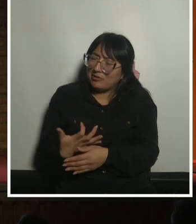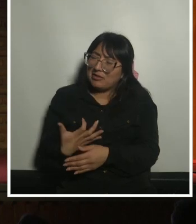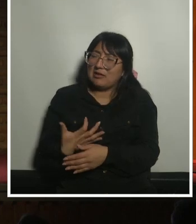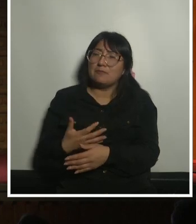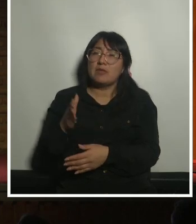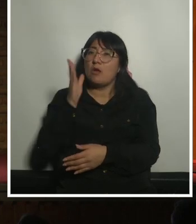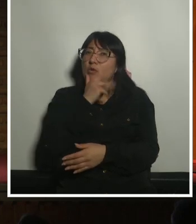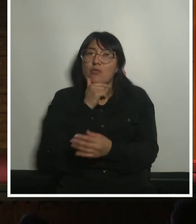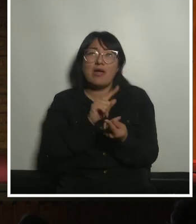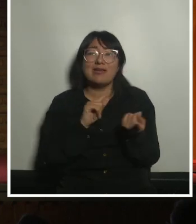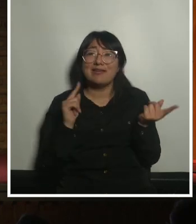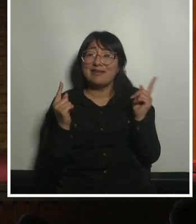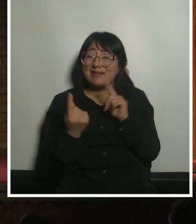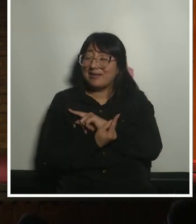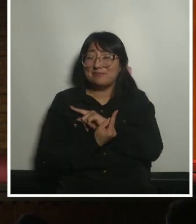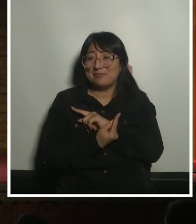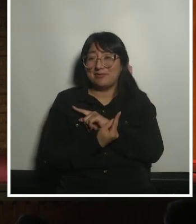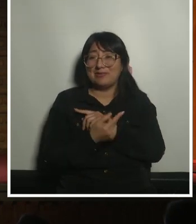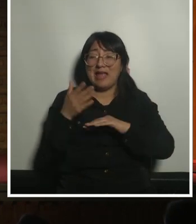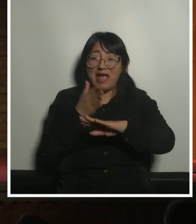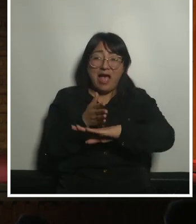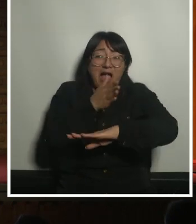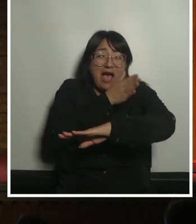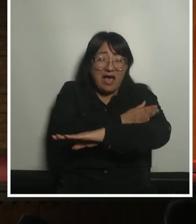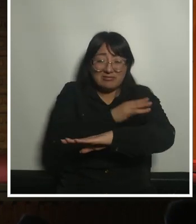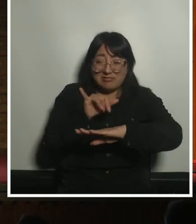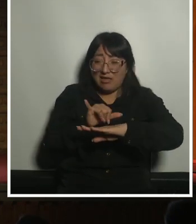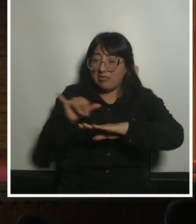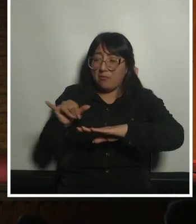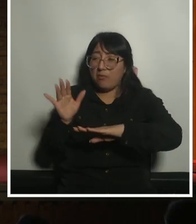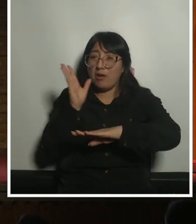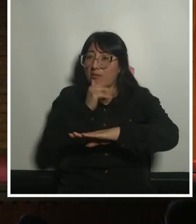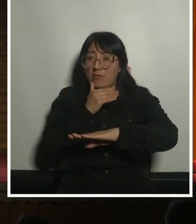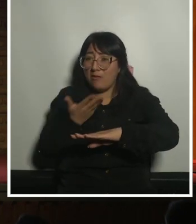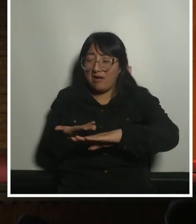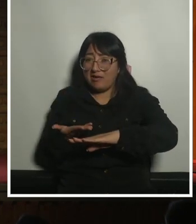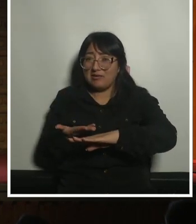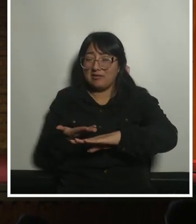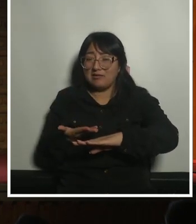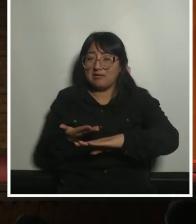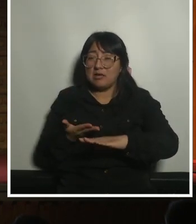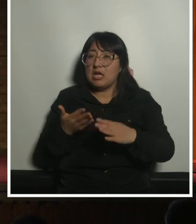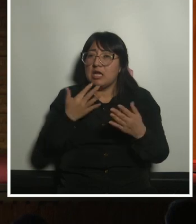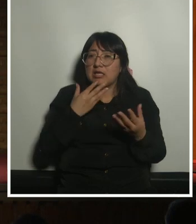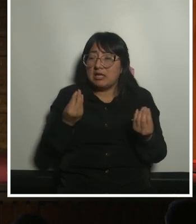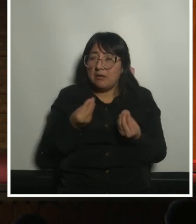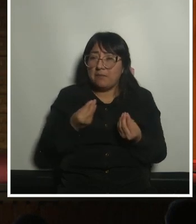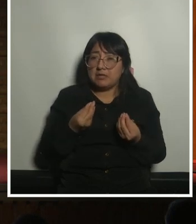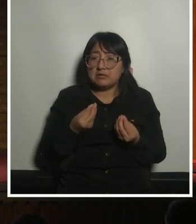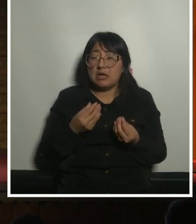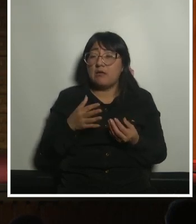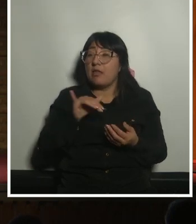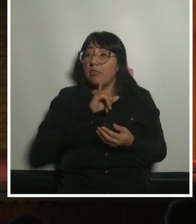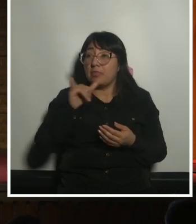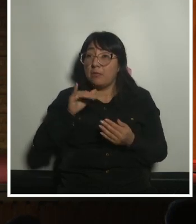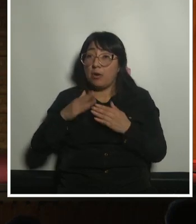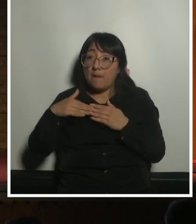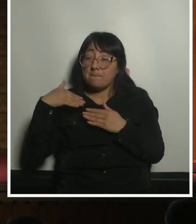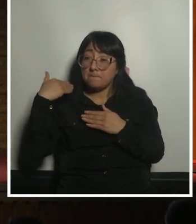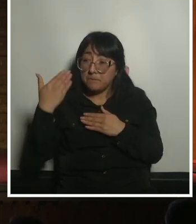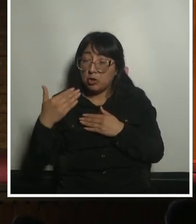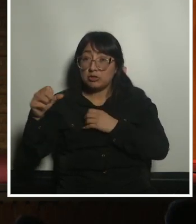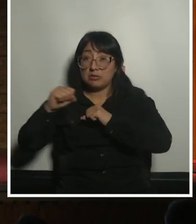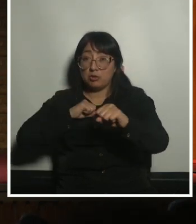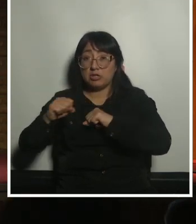no hubo cambio entre el antes y el después, y que de ocurrir otro 8.8 íbamos a tener las mismas consecuencias de ese